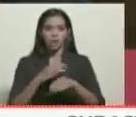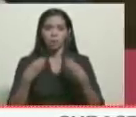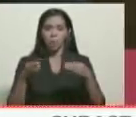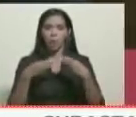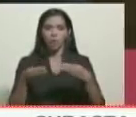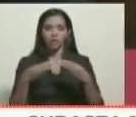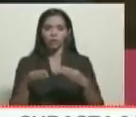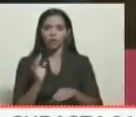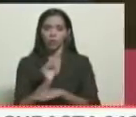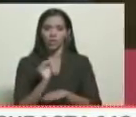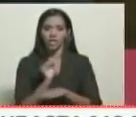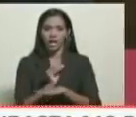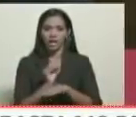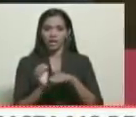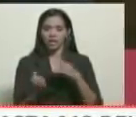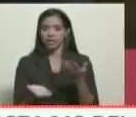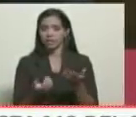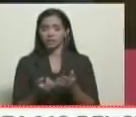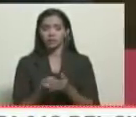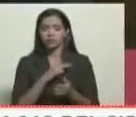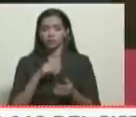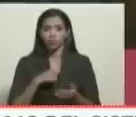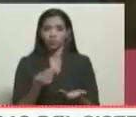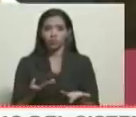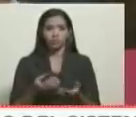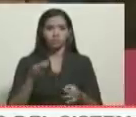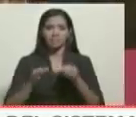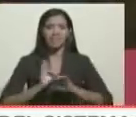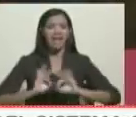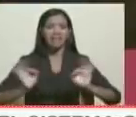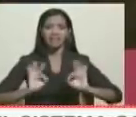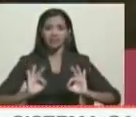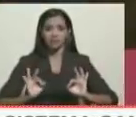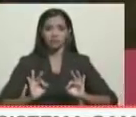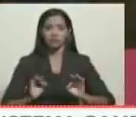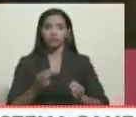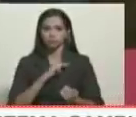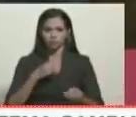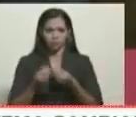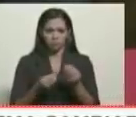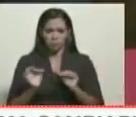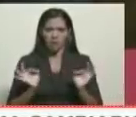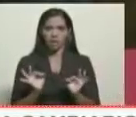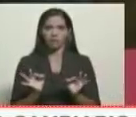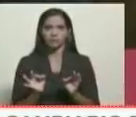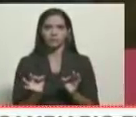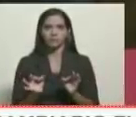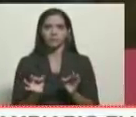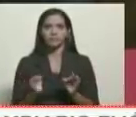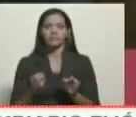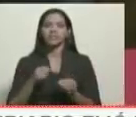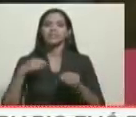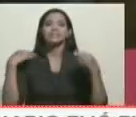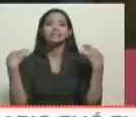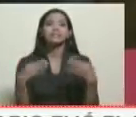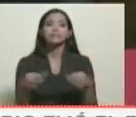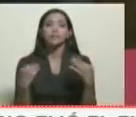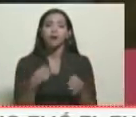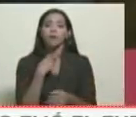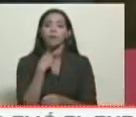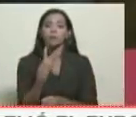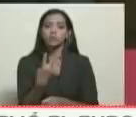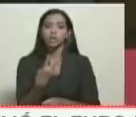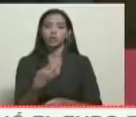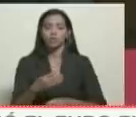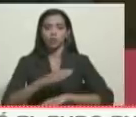no solicitar ante juicio de mérito, etcétera, sin nosotros haber hecho nada, por cierto, solamente ser voceros de una